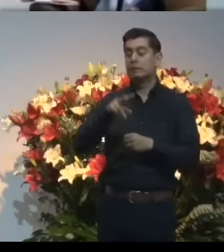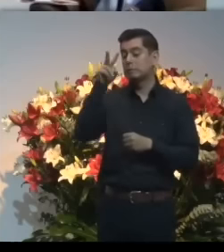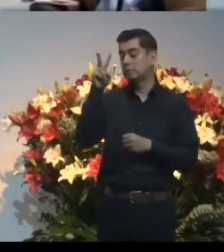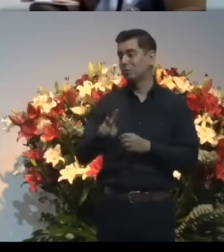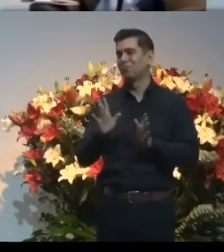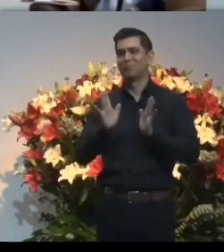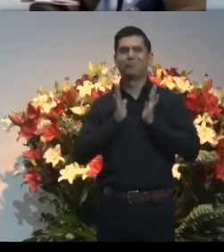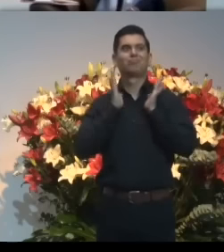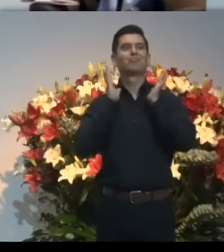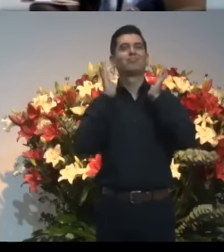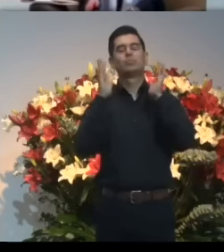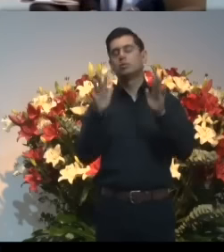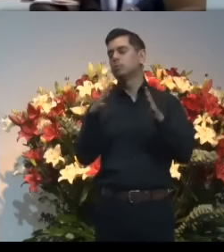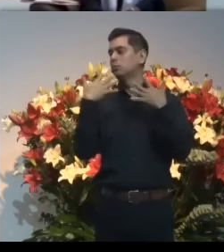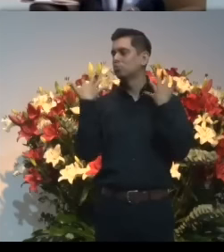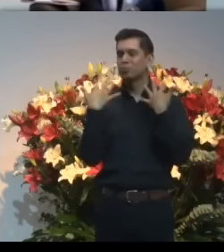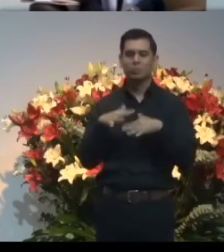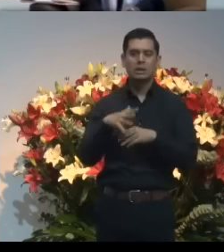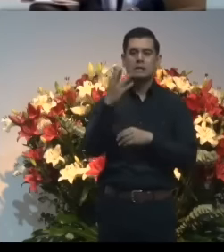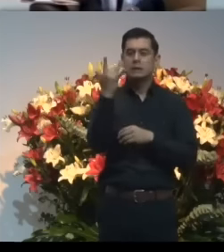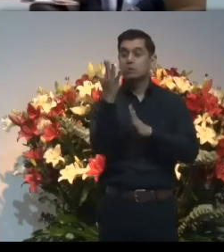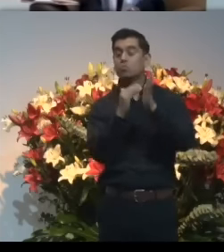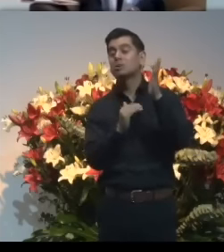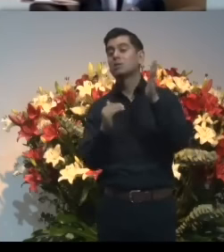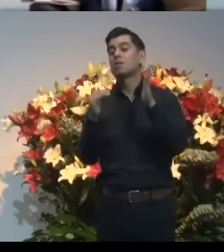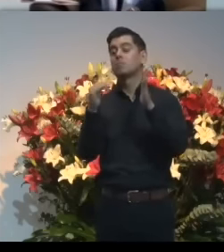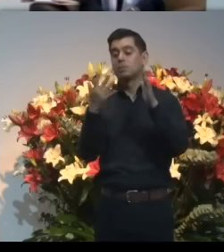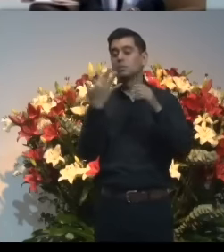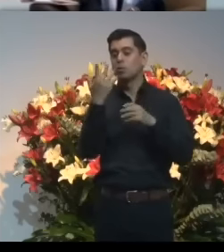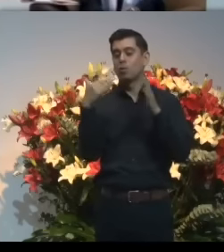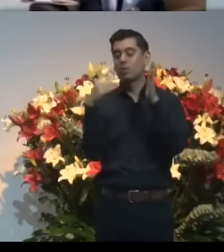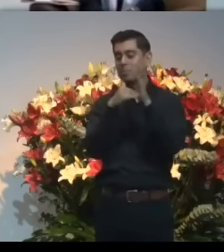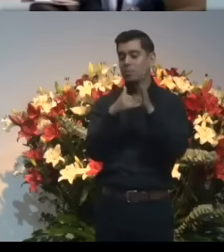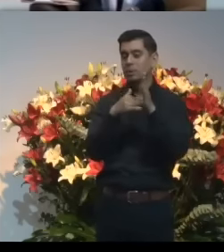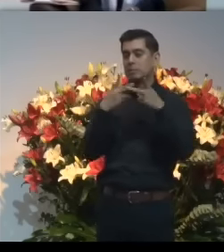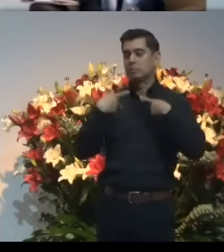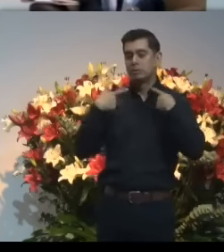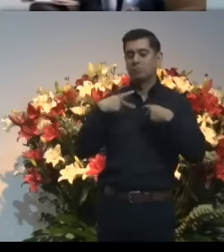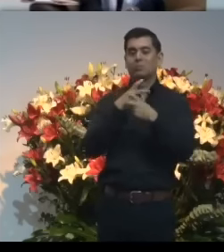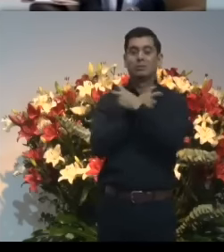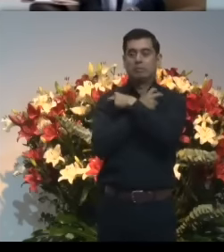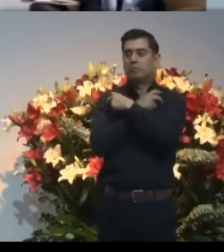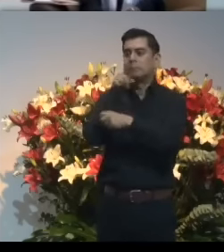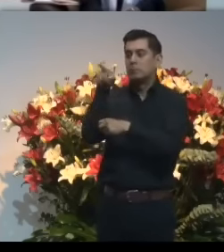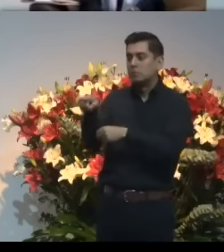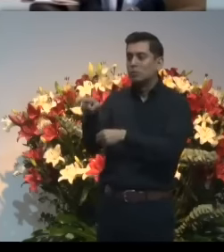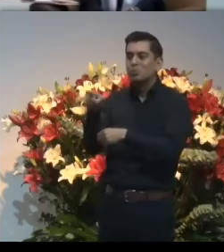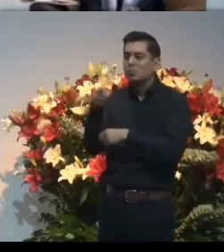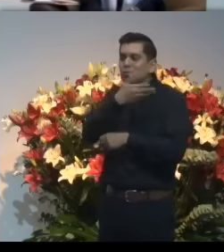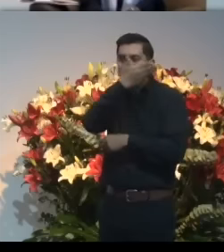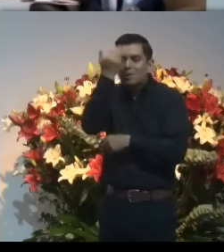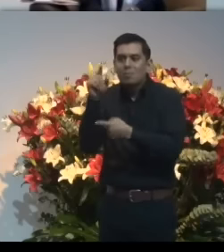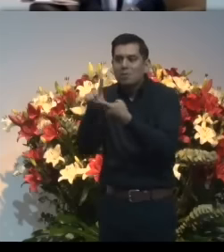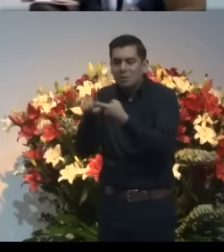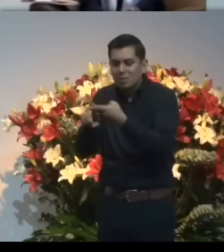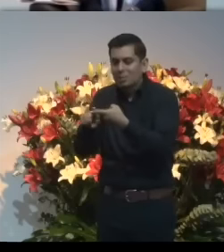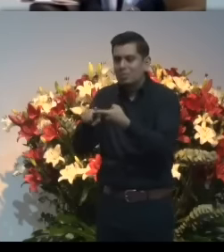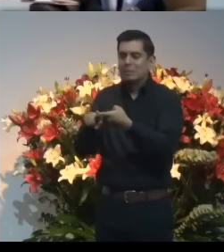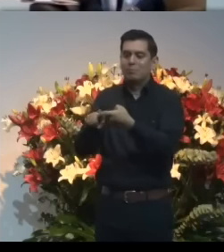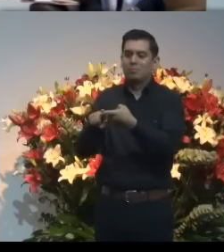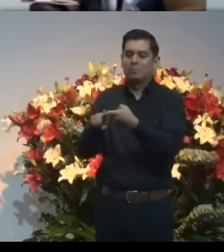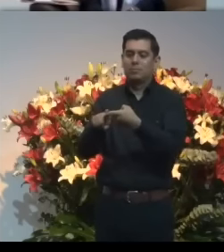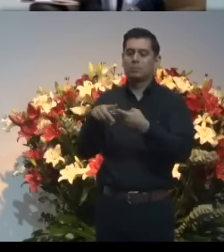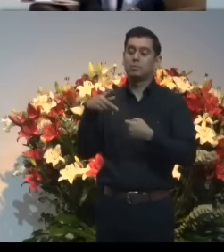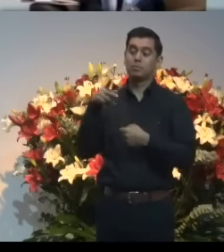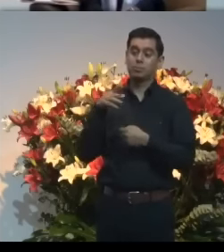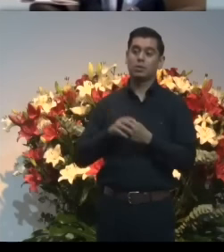impresionante. Hay 50 mil cuerpos en las morgues sin identificar. Muchos de los restos